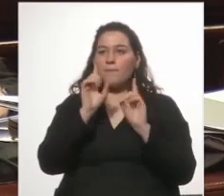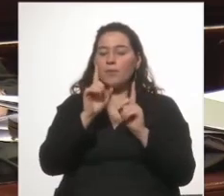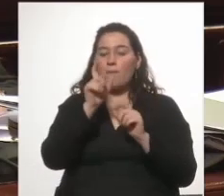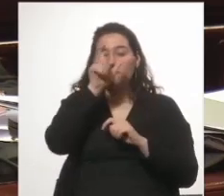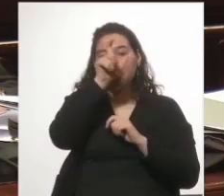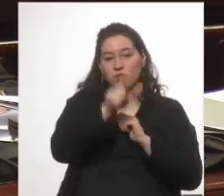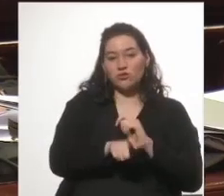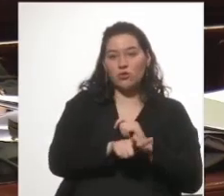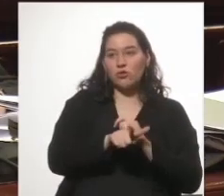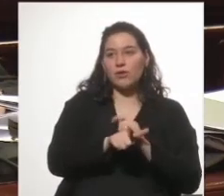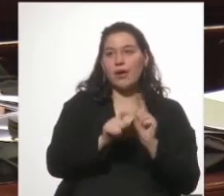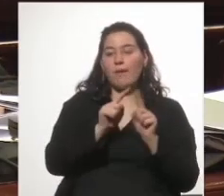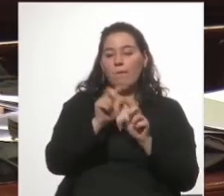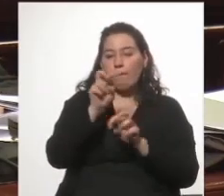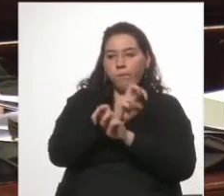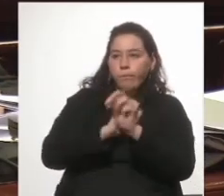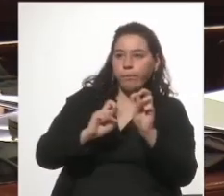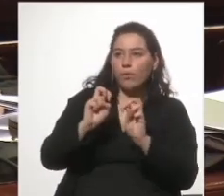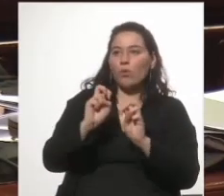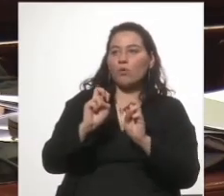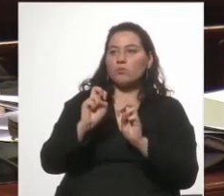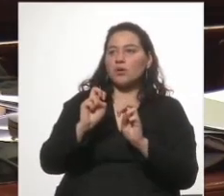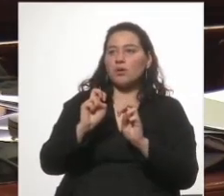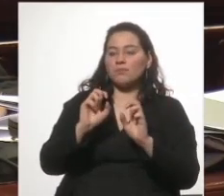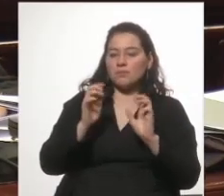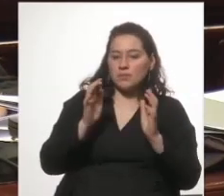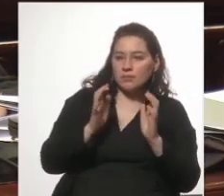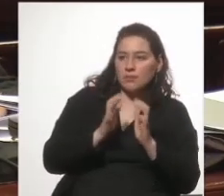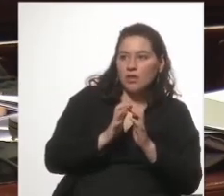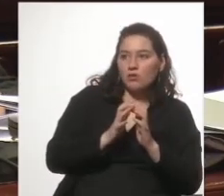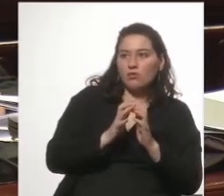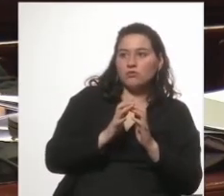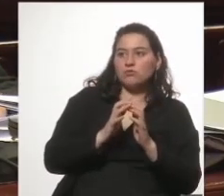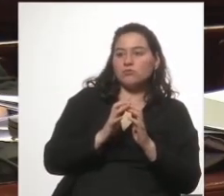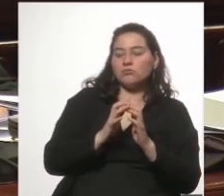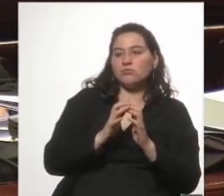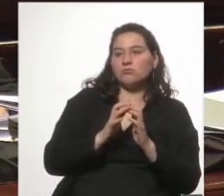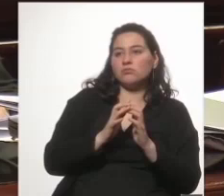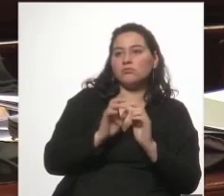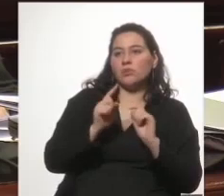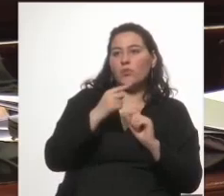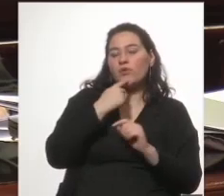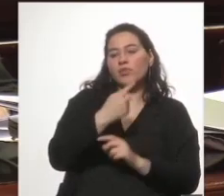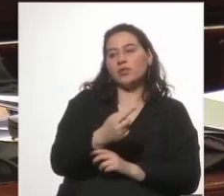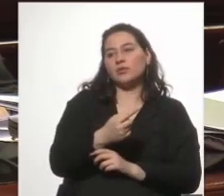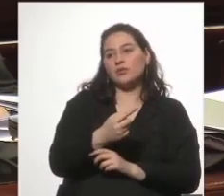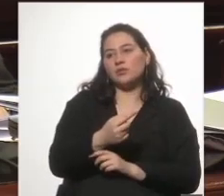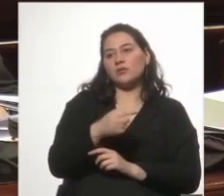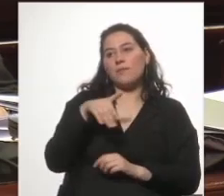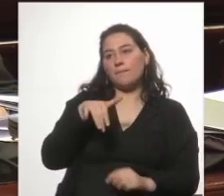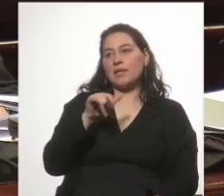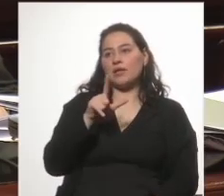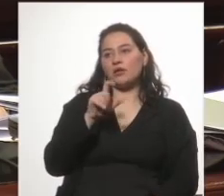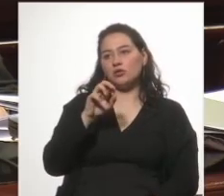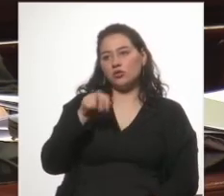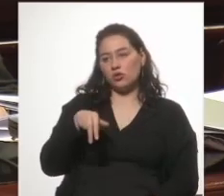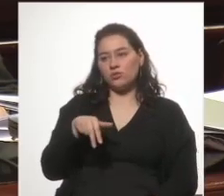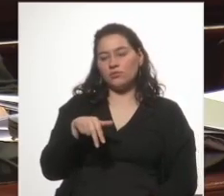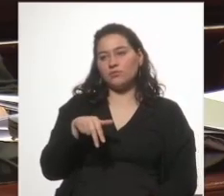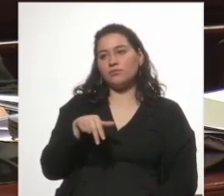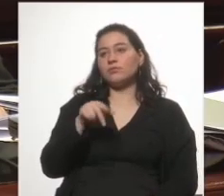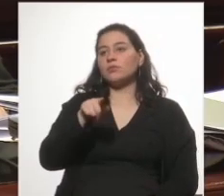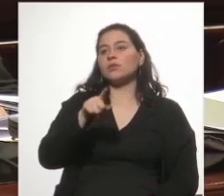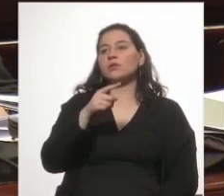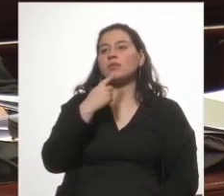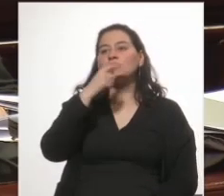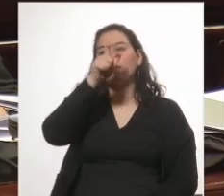omitente hubiere podido reducir con su acto el peligro que corría el bien jurídico. Así se expresa Milton Cairoli. Se acusa